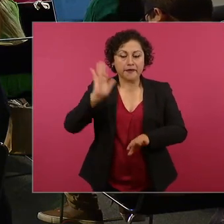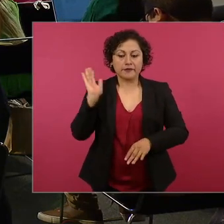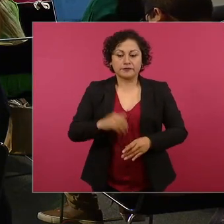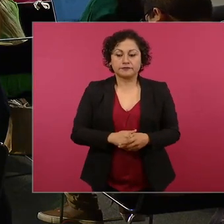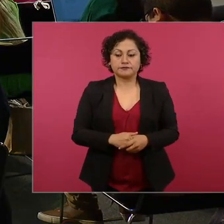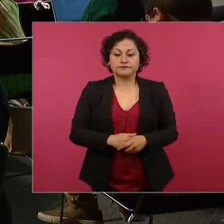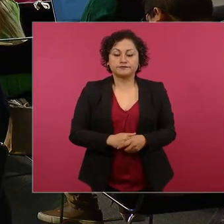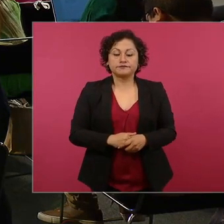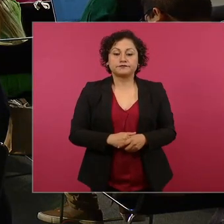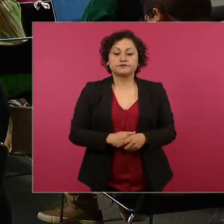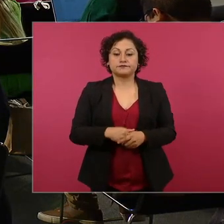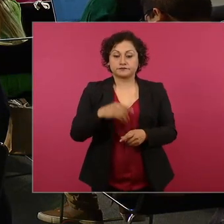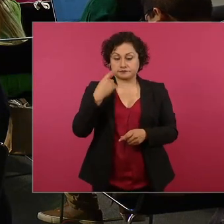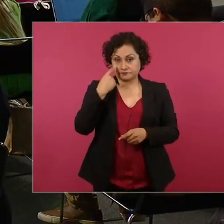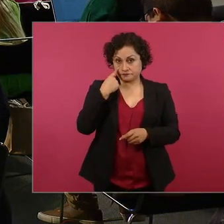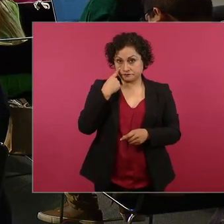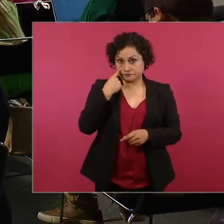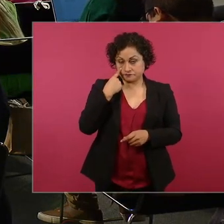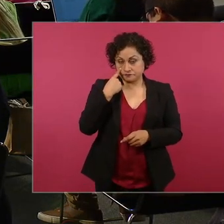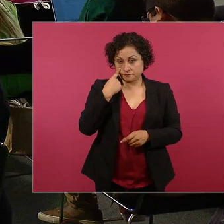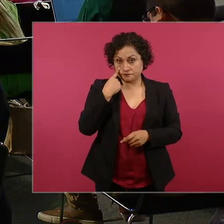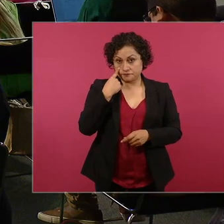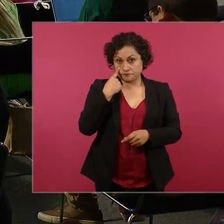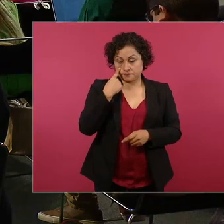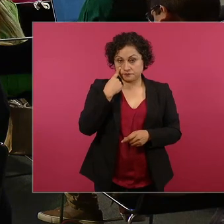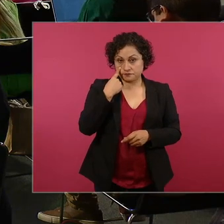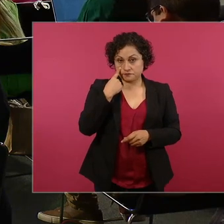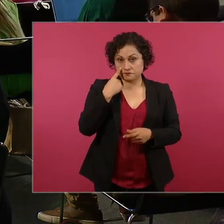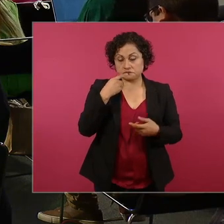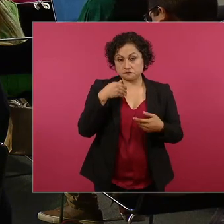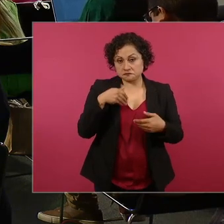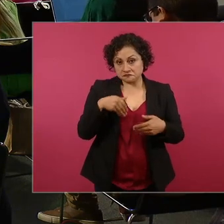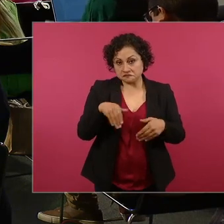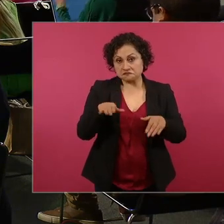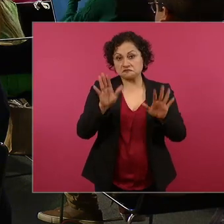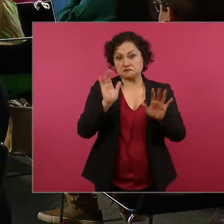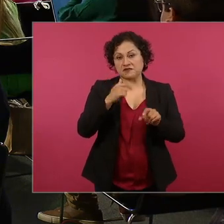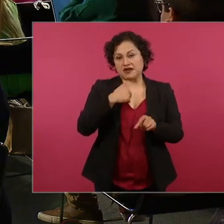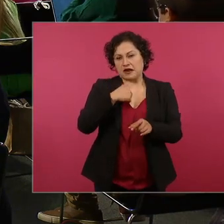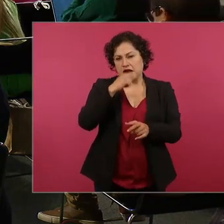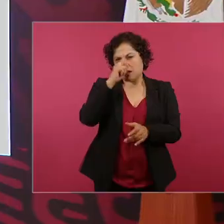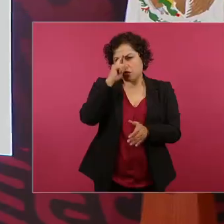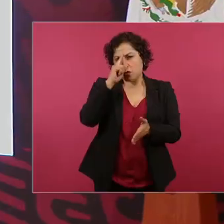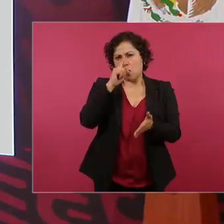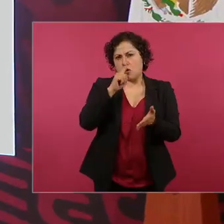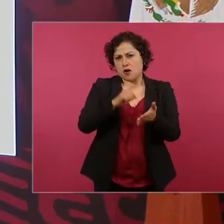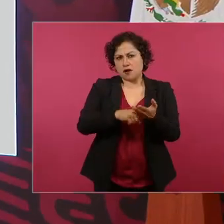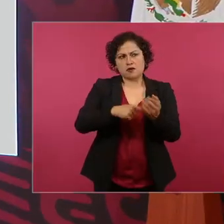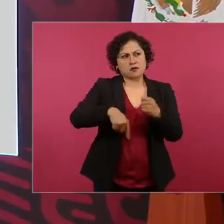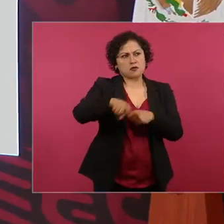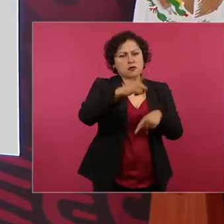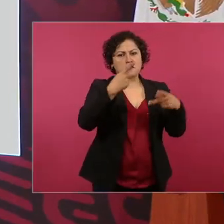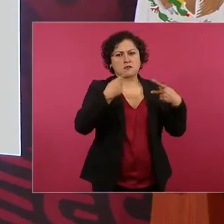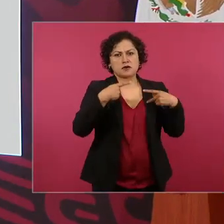Miren, y también creo que los que hacen las encuestas,